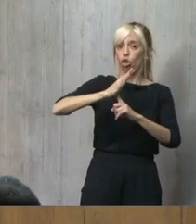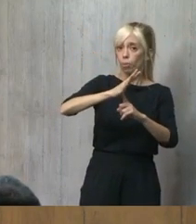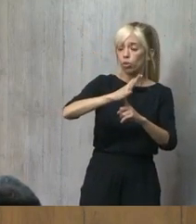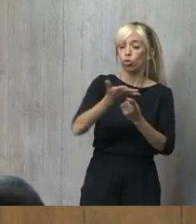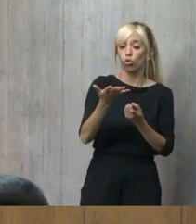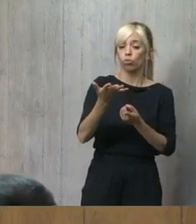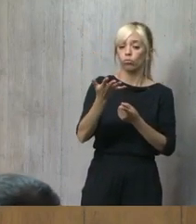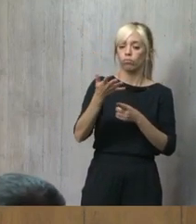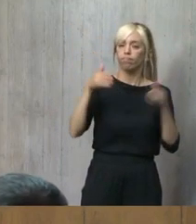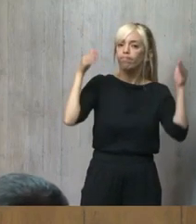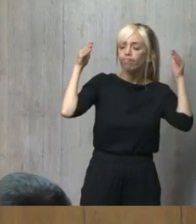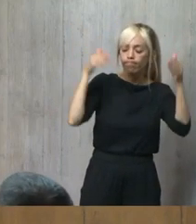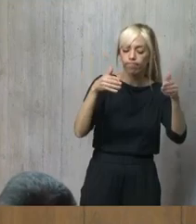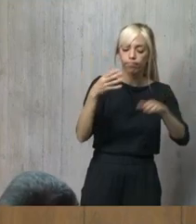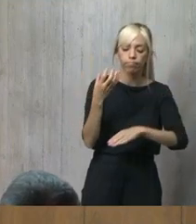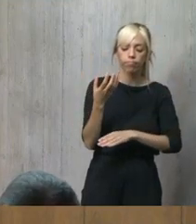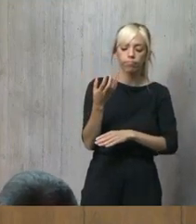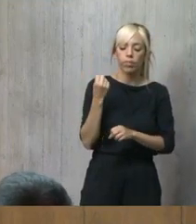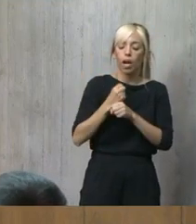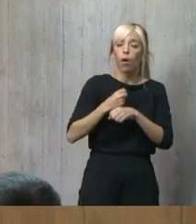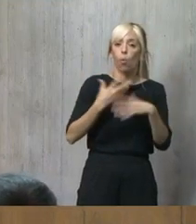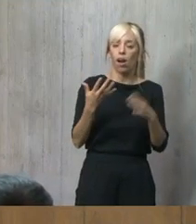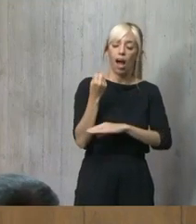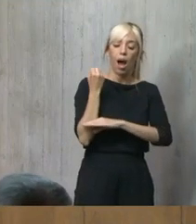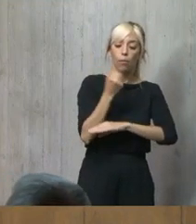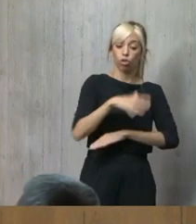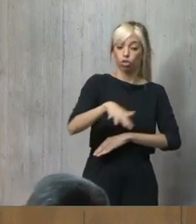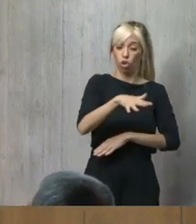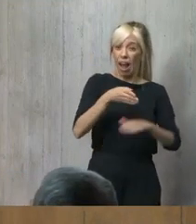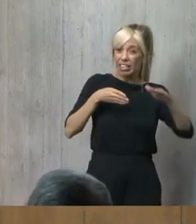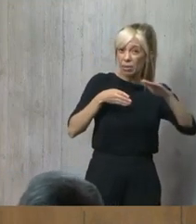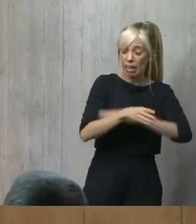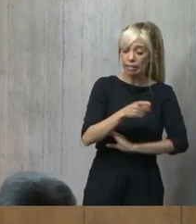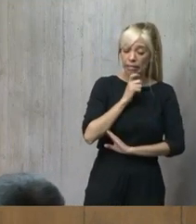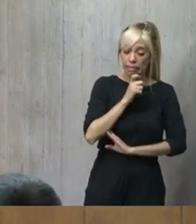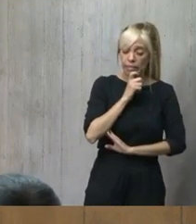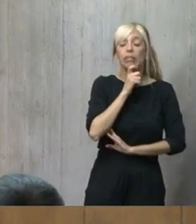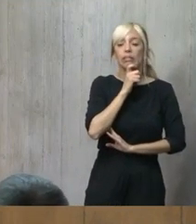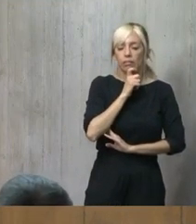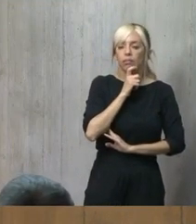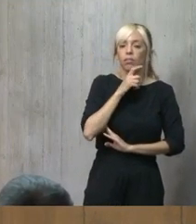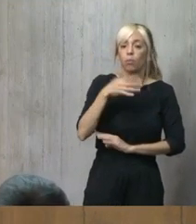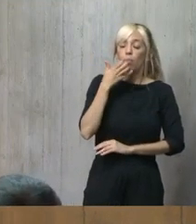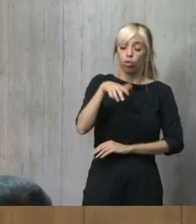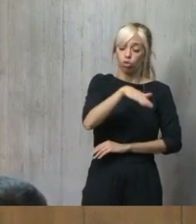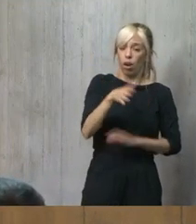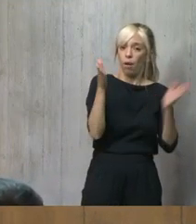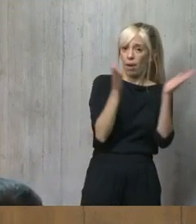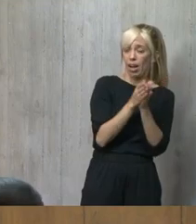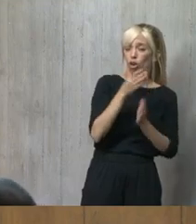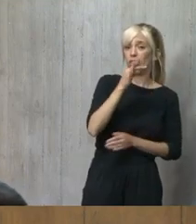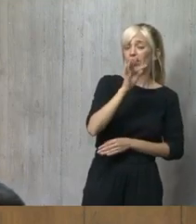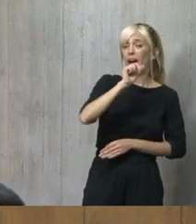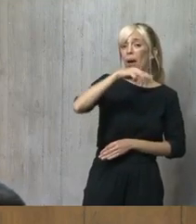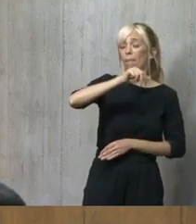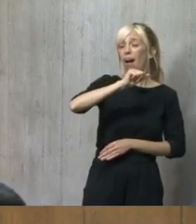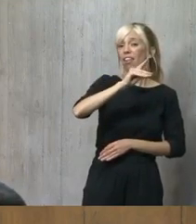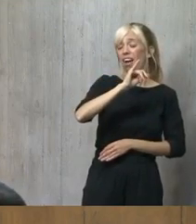señalaban, se están centrando en el apoyo de la parte más complicada de accesibilidad, sobre todo en esta parte de Barranco de Tamadaya y el Cedro, y